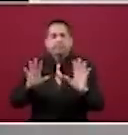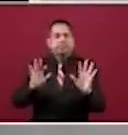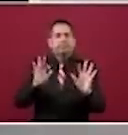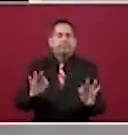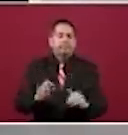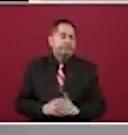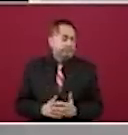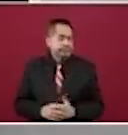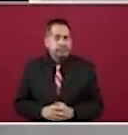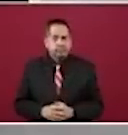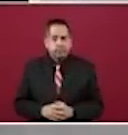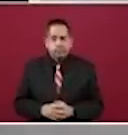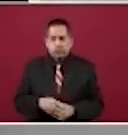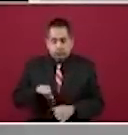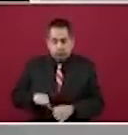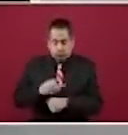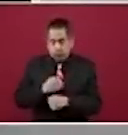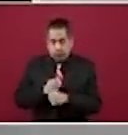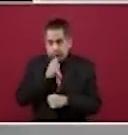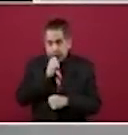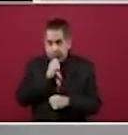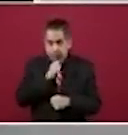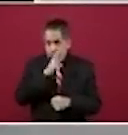Todavía no puedo informar